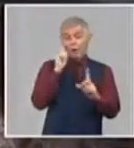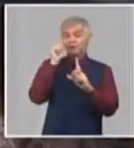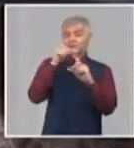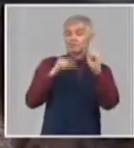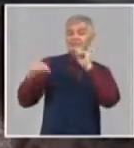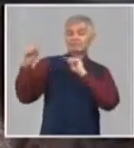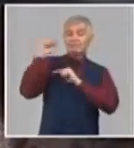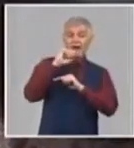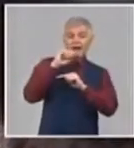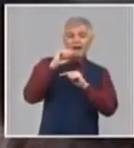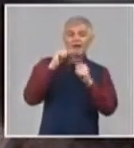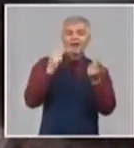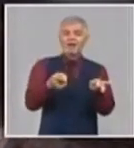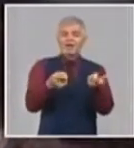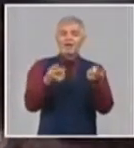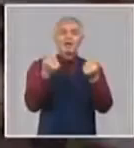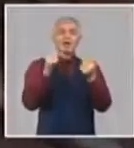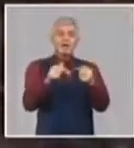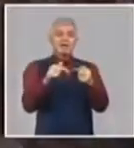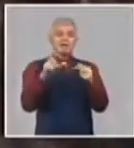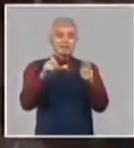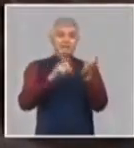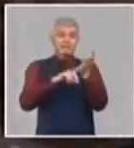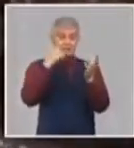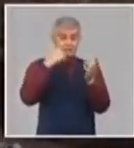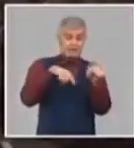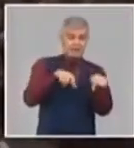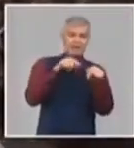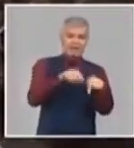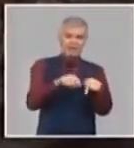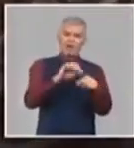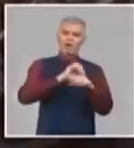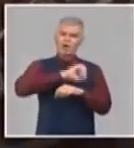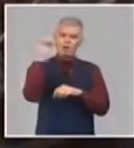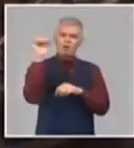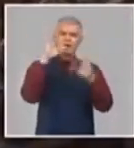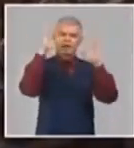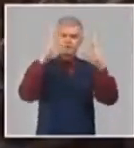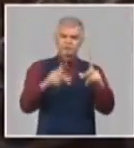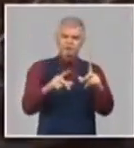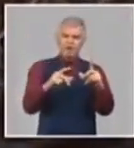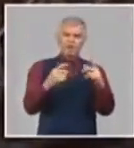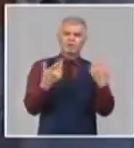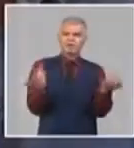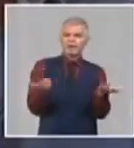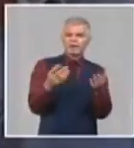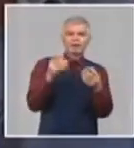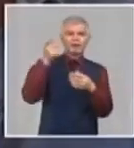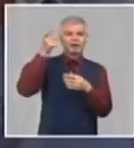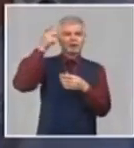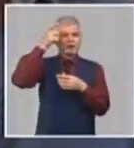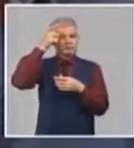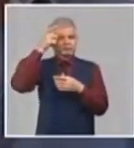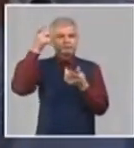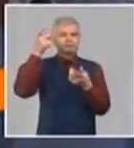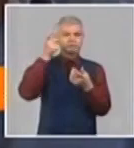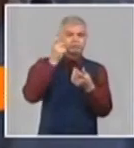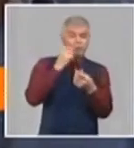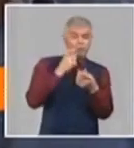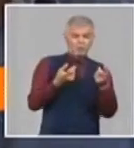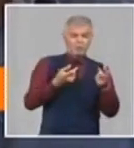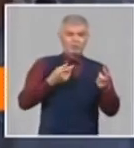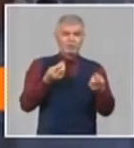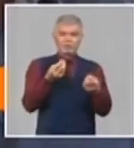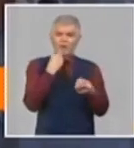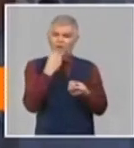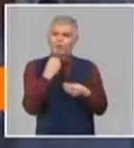gramínea, la VPC Sibanicuense logra resultados eficientes en la ceba de toros y de otras especies. Estamos trabajando echándole la comida